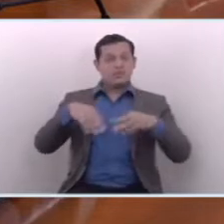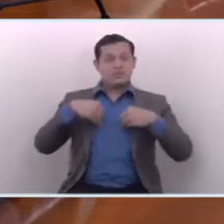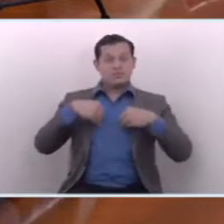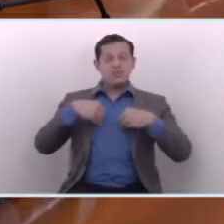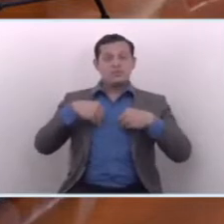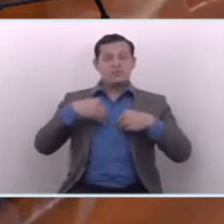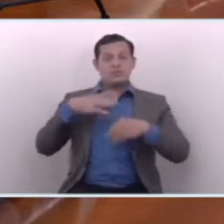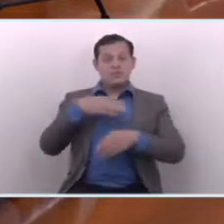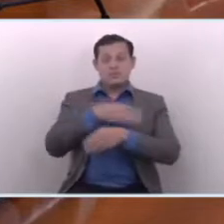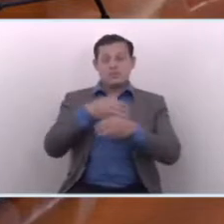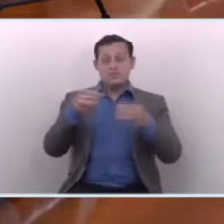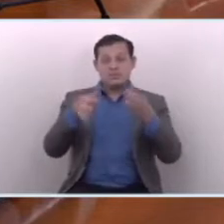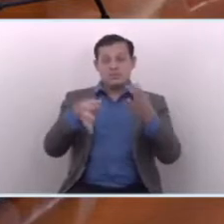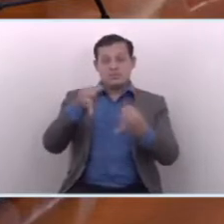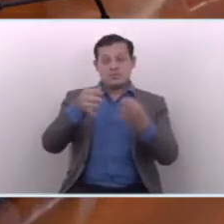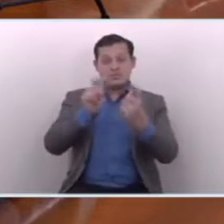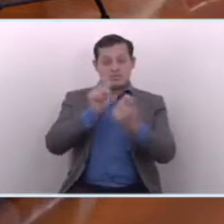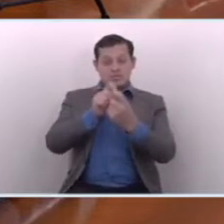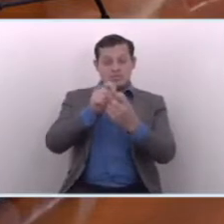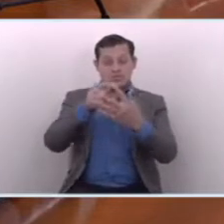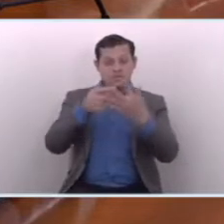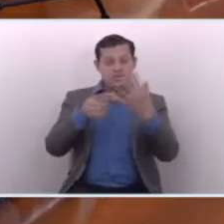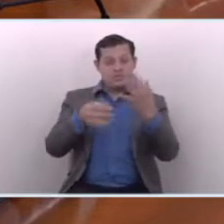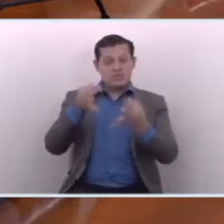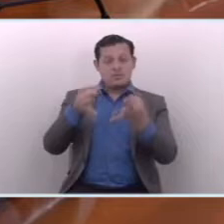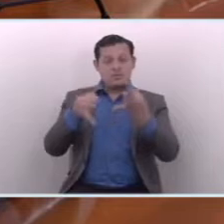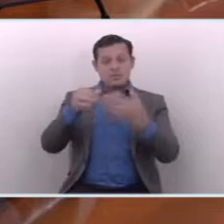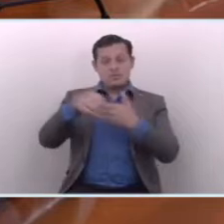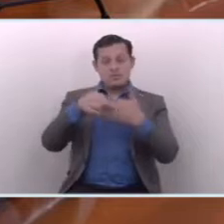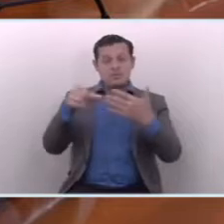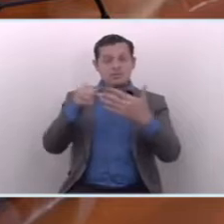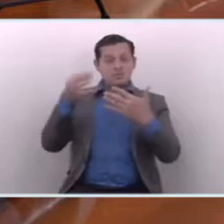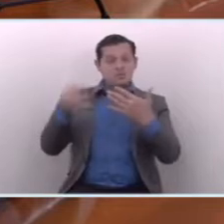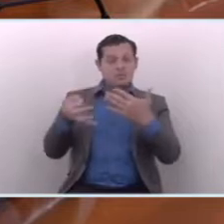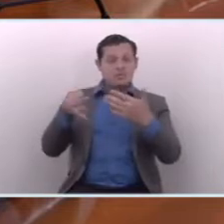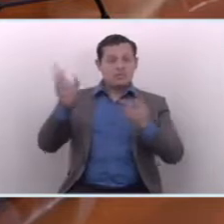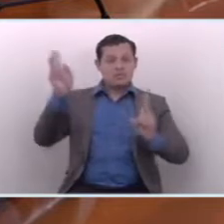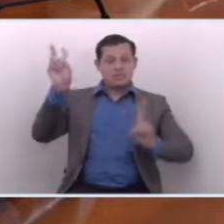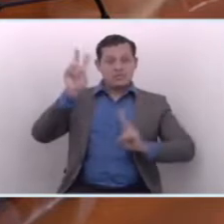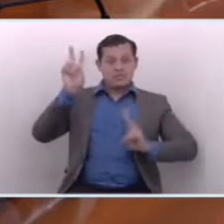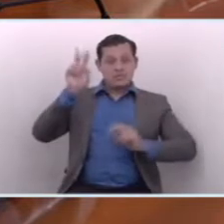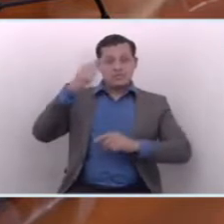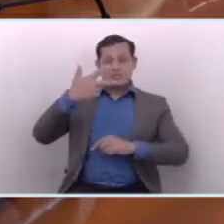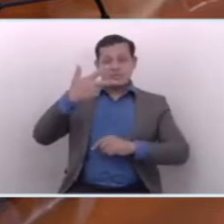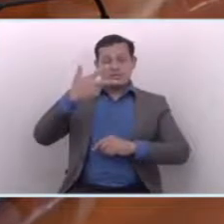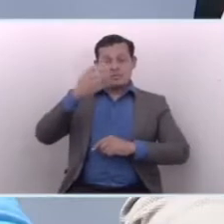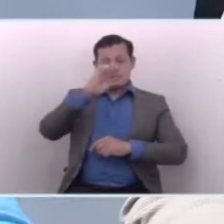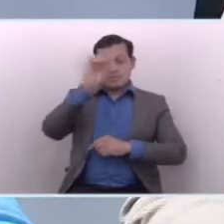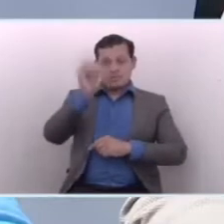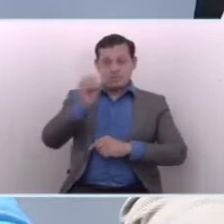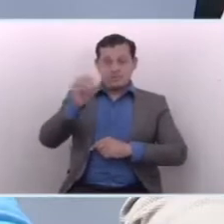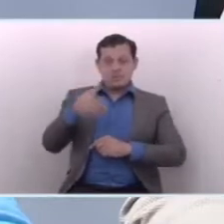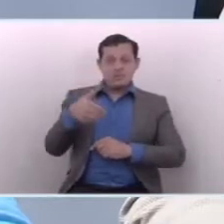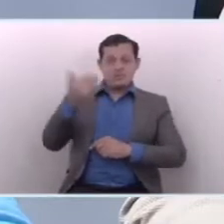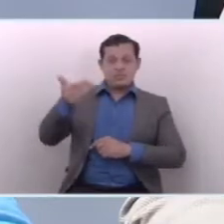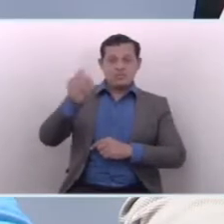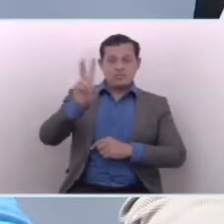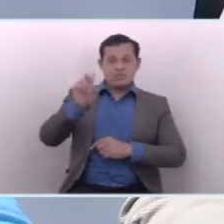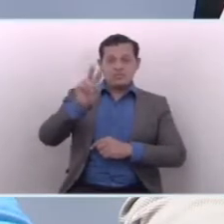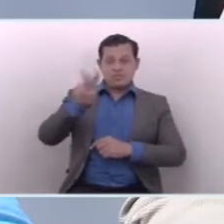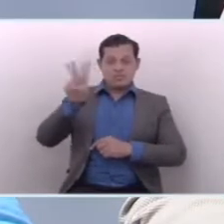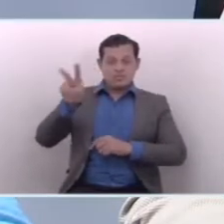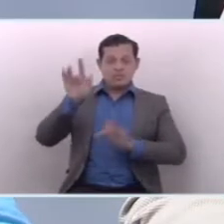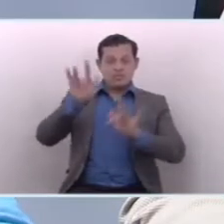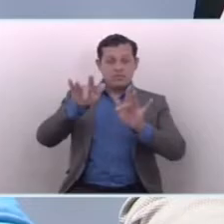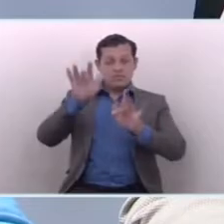discusión de la normativa, Nuevas Ideas aseguró que se prohibiría que el cobro de impuesto fuera trasladado al usuario. Sin embargo, pese a que el